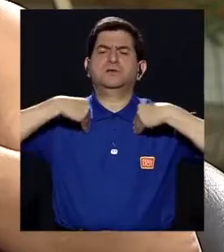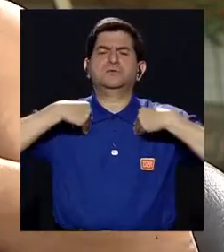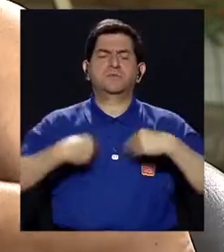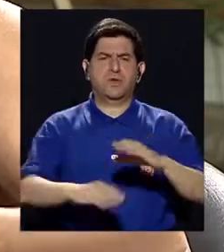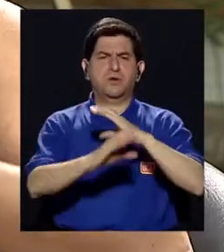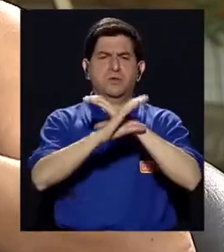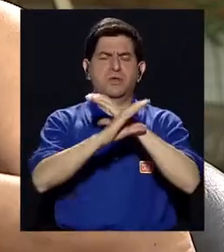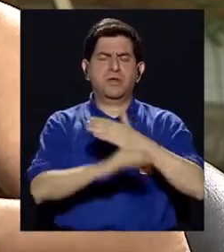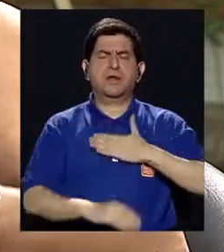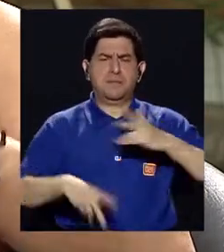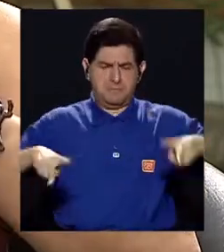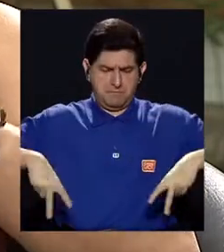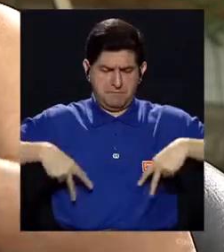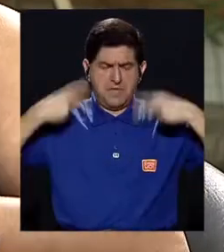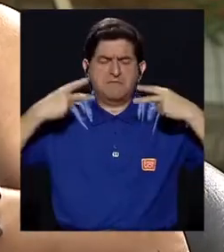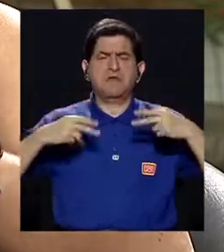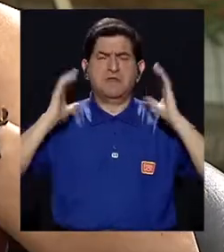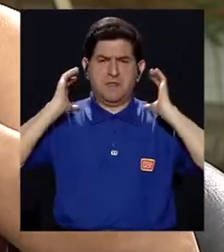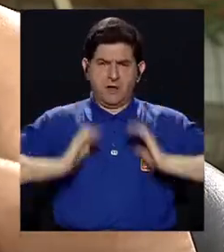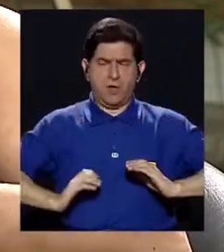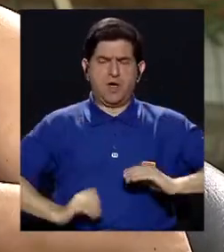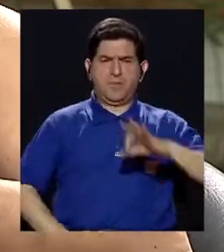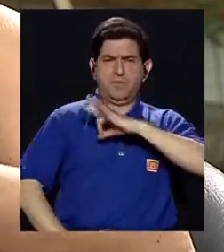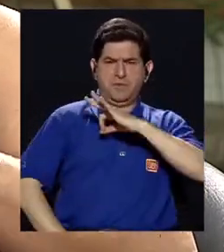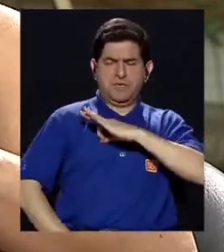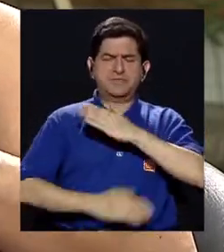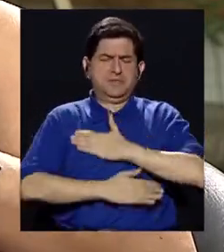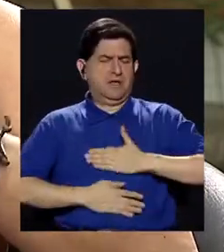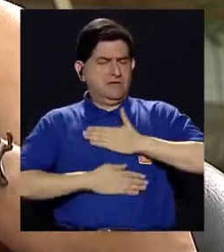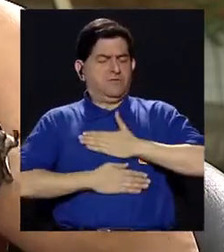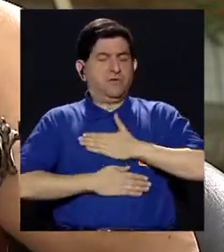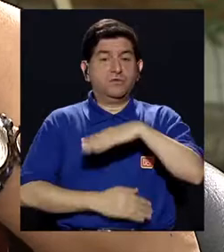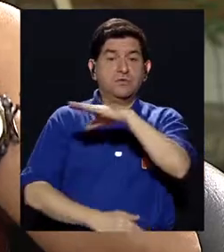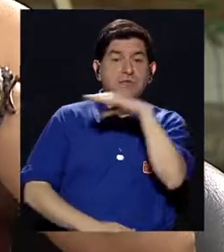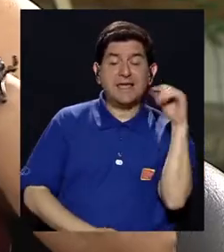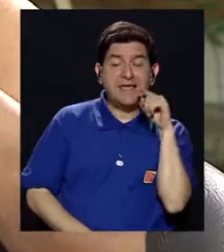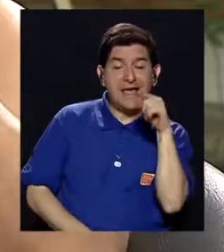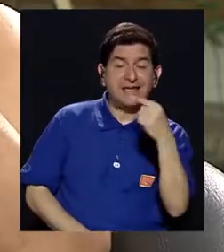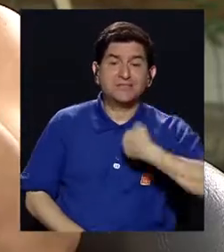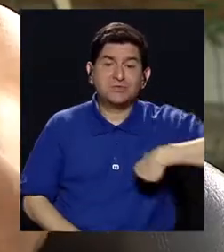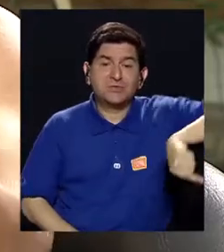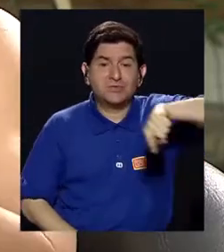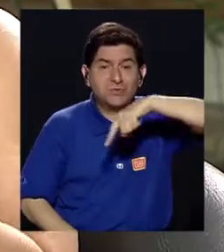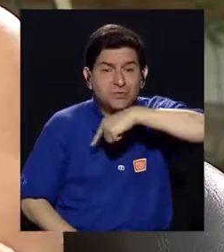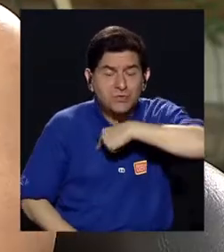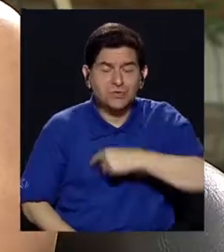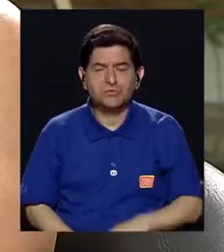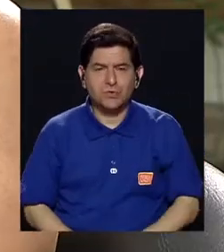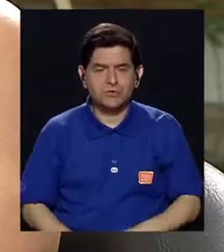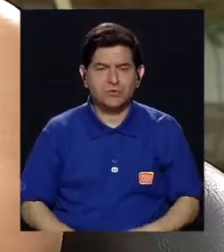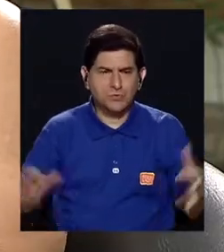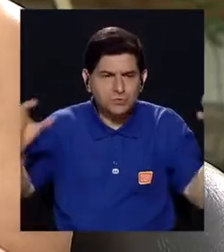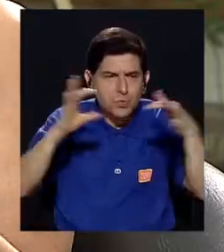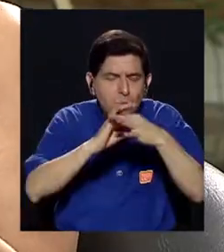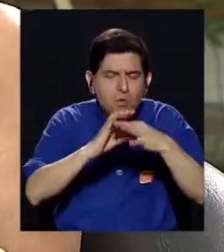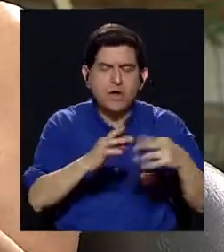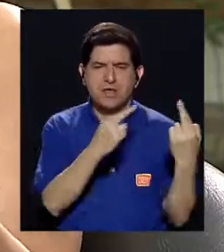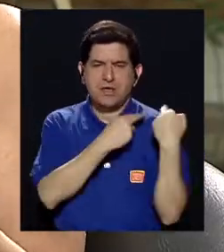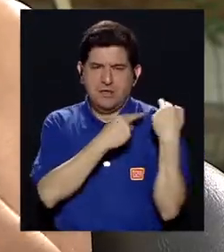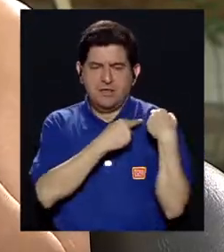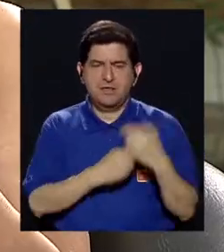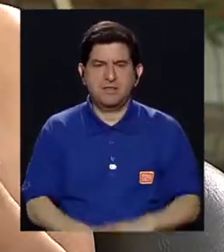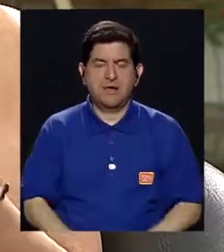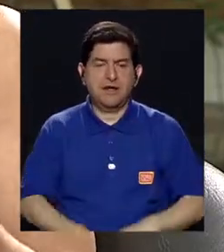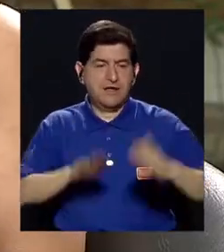el cuidado de mi vida, de mi cuerpo, de mi bienestar, de mi placer, y cómo eso yo lo hago en un sentido de corresponsabilidad, porque lo hago